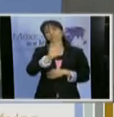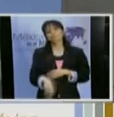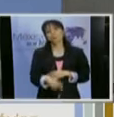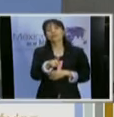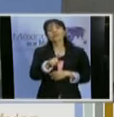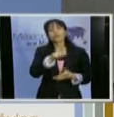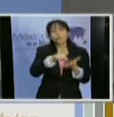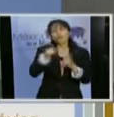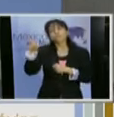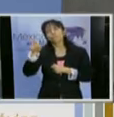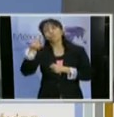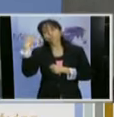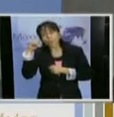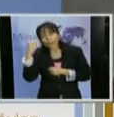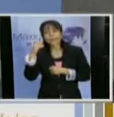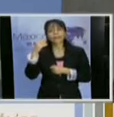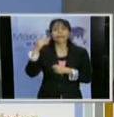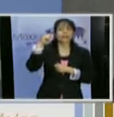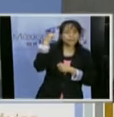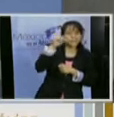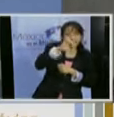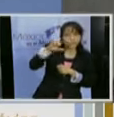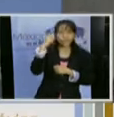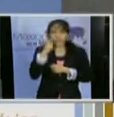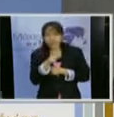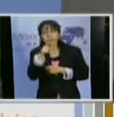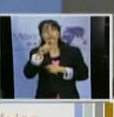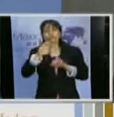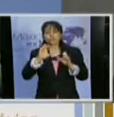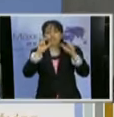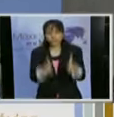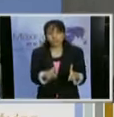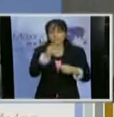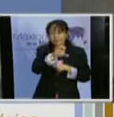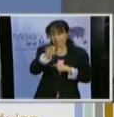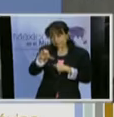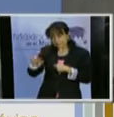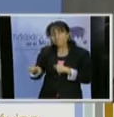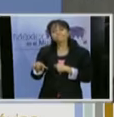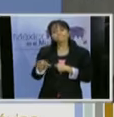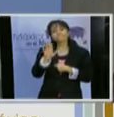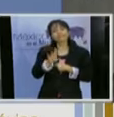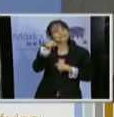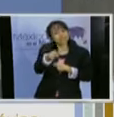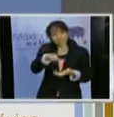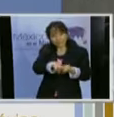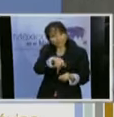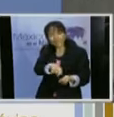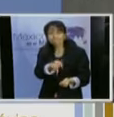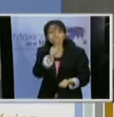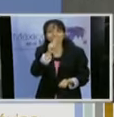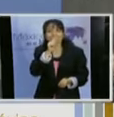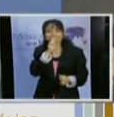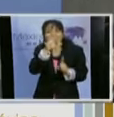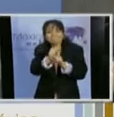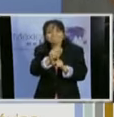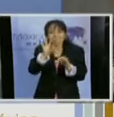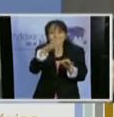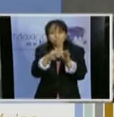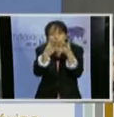Oaxaca, Guerrero y Chiapas es un reto que, por supuesto, se mantiene vigente. Entonces, el reto